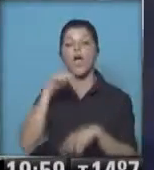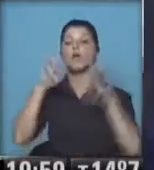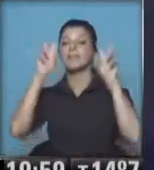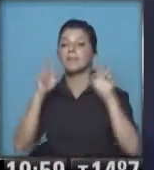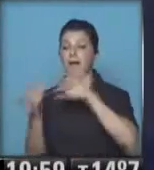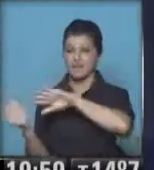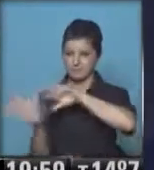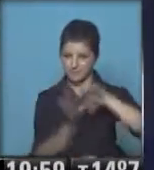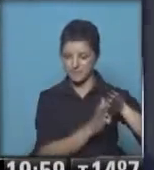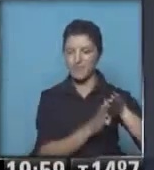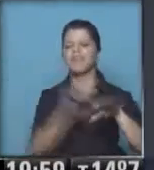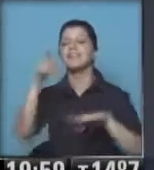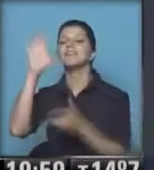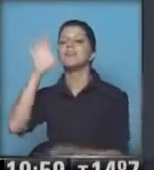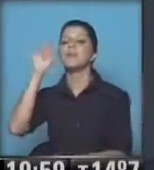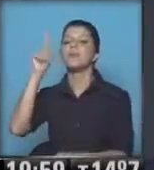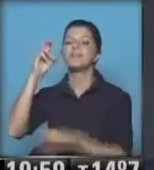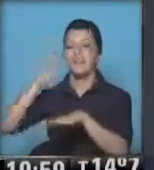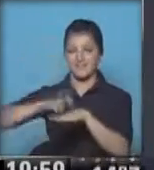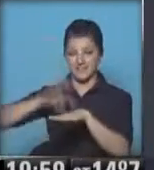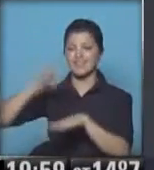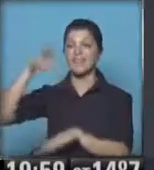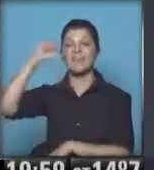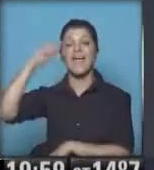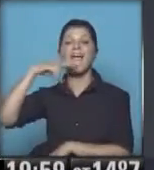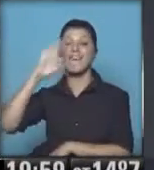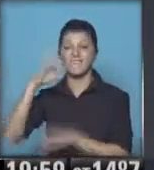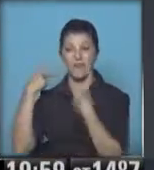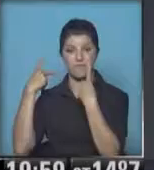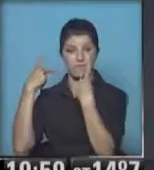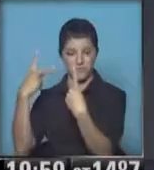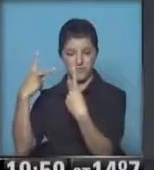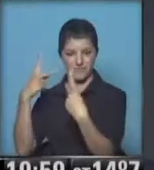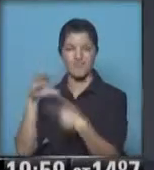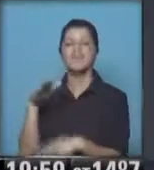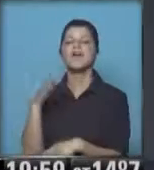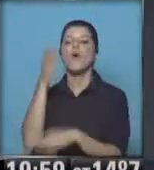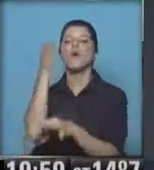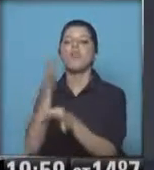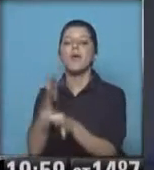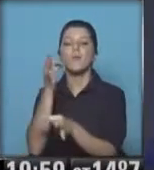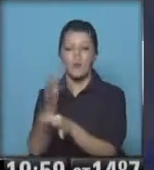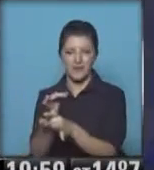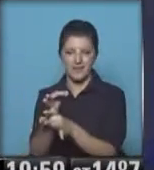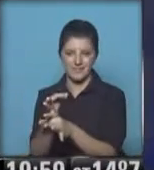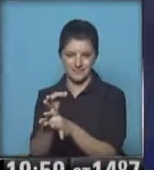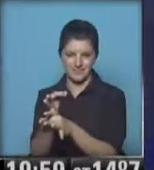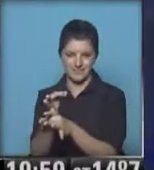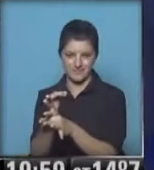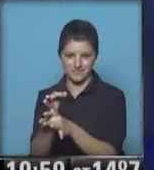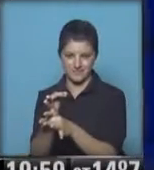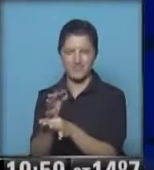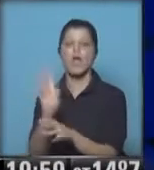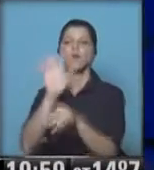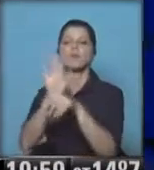Nos vamos a la provincia de Salta, allí estuvo el presidente de Bolivia, Evo Morales. Evo apadrinó una escuela, un establecimiento educativo. En